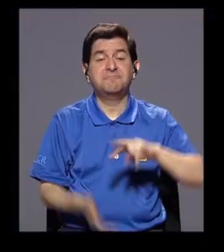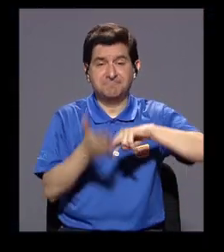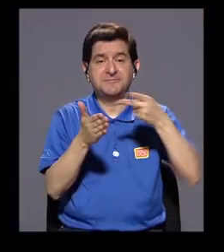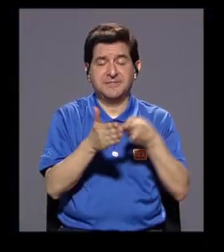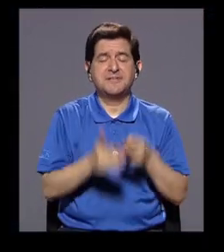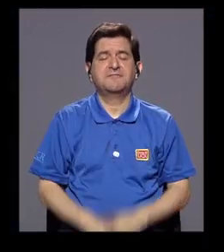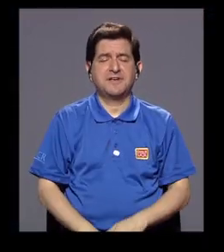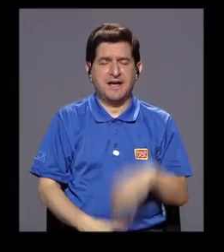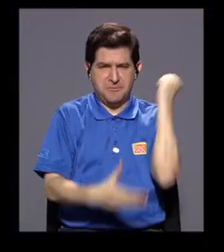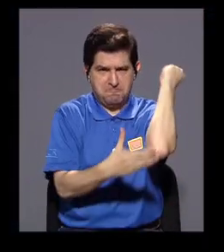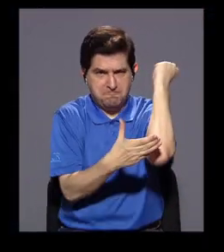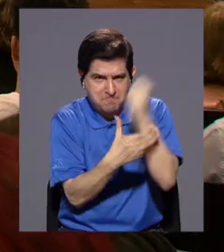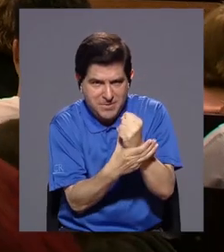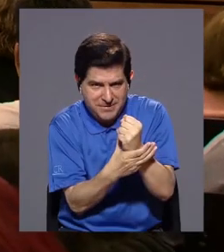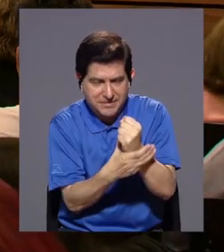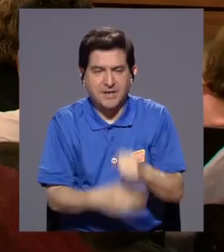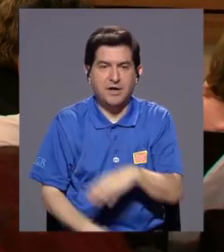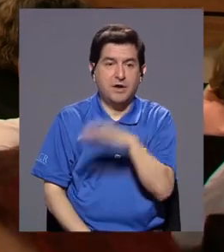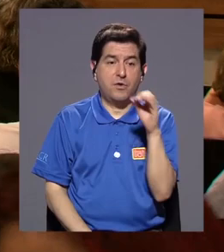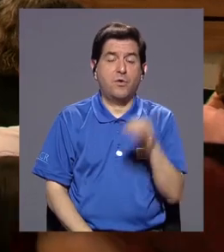nada.